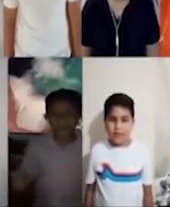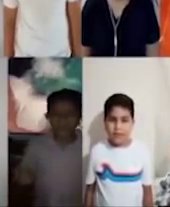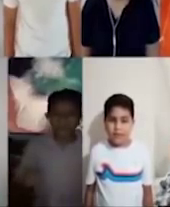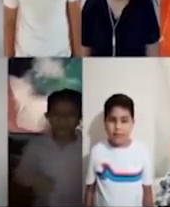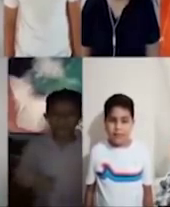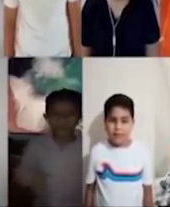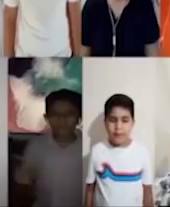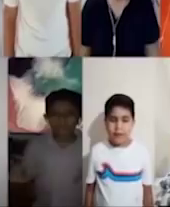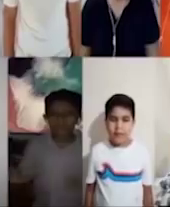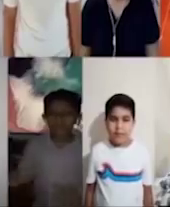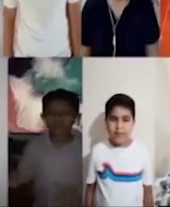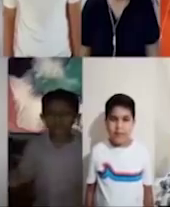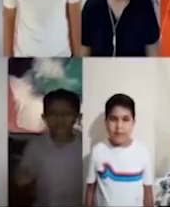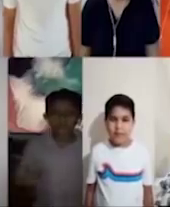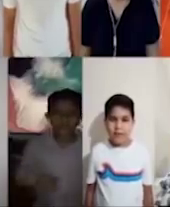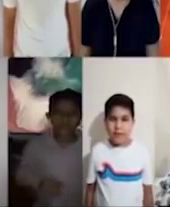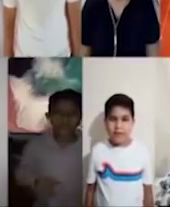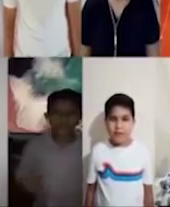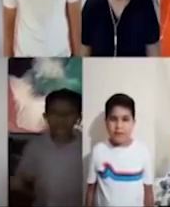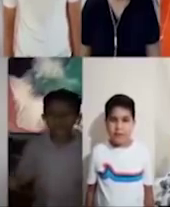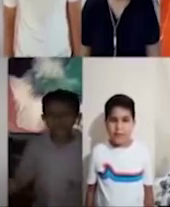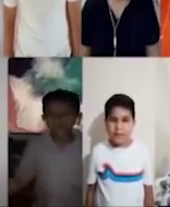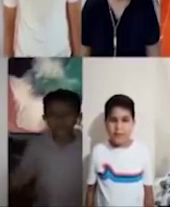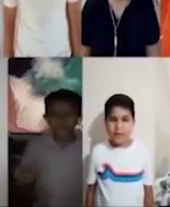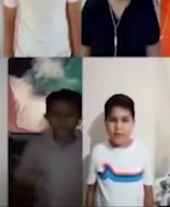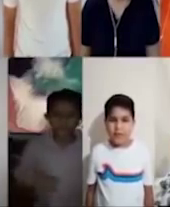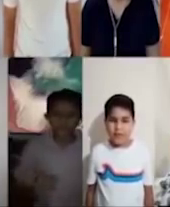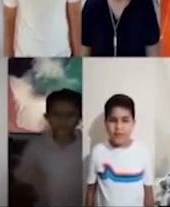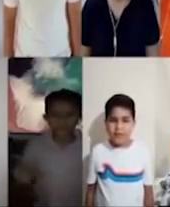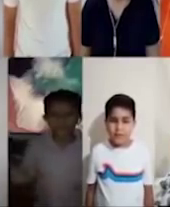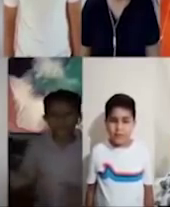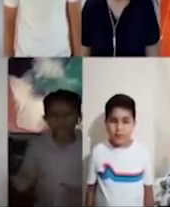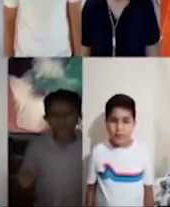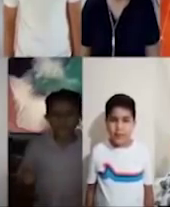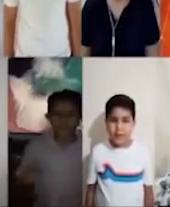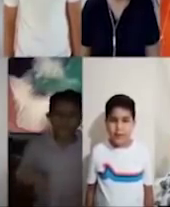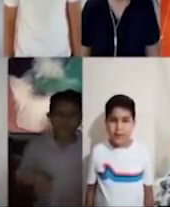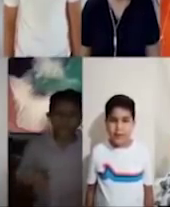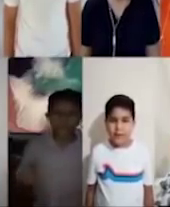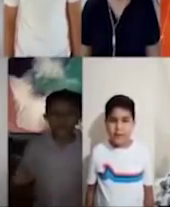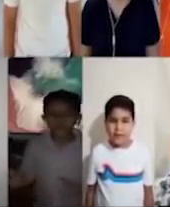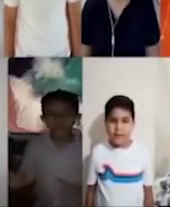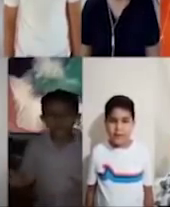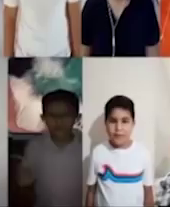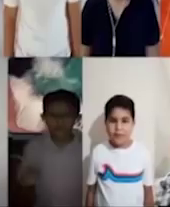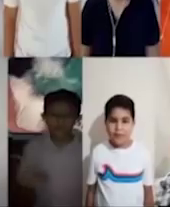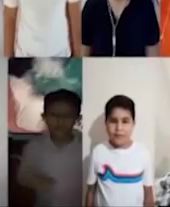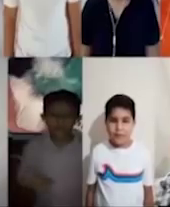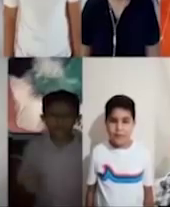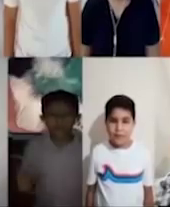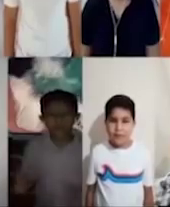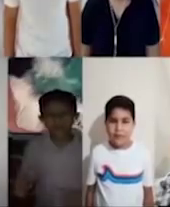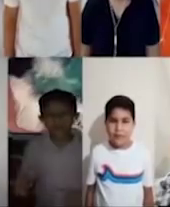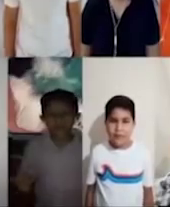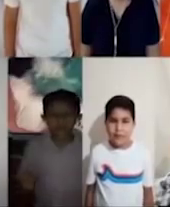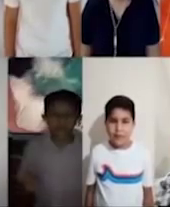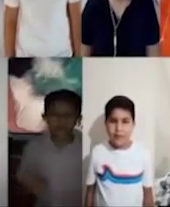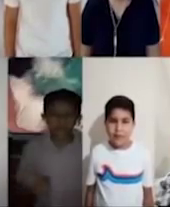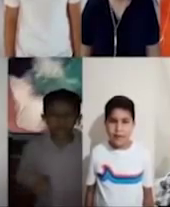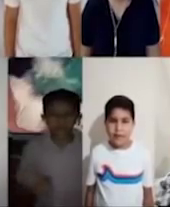la playa se acercó, envidiando a las conchitas por su